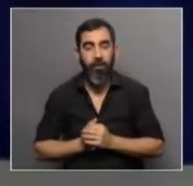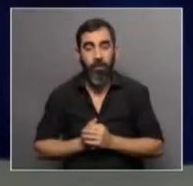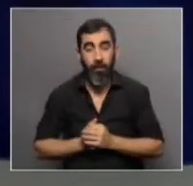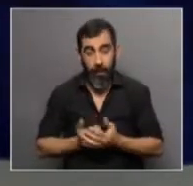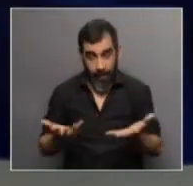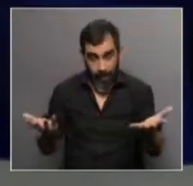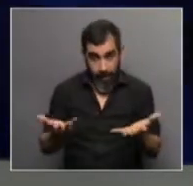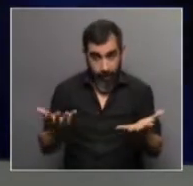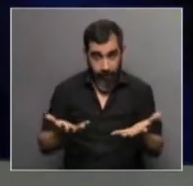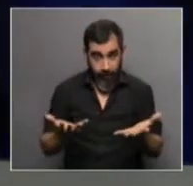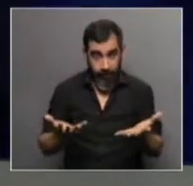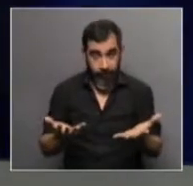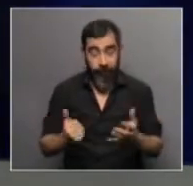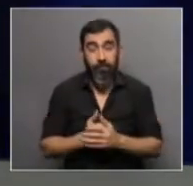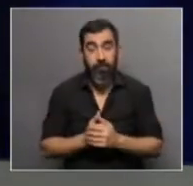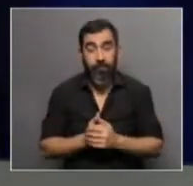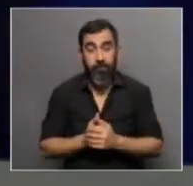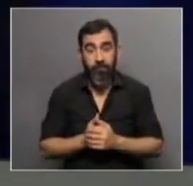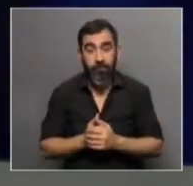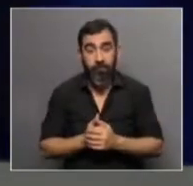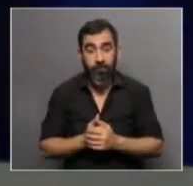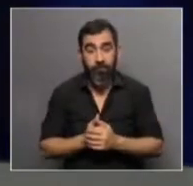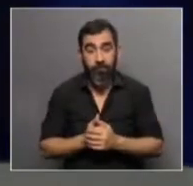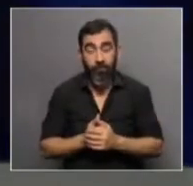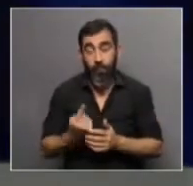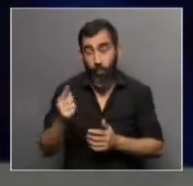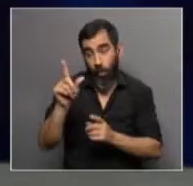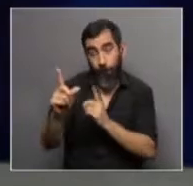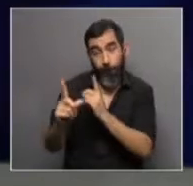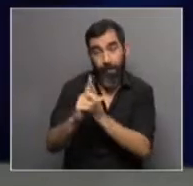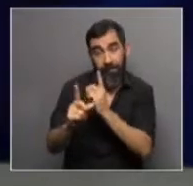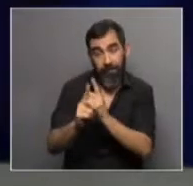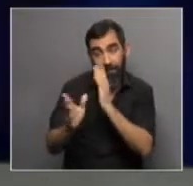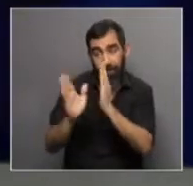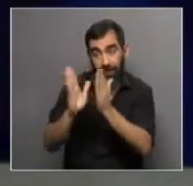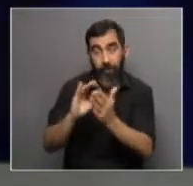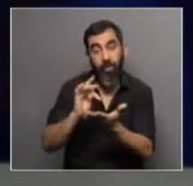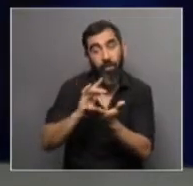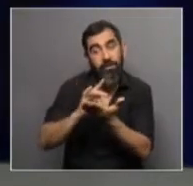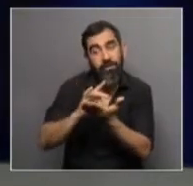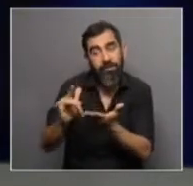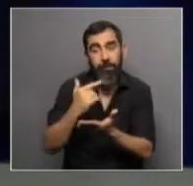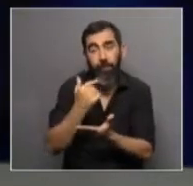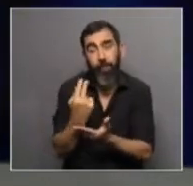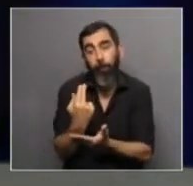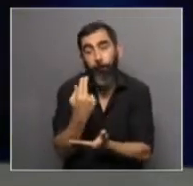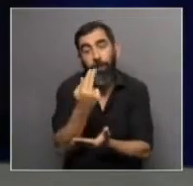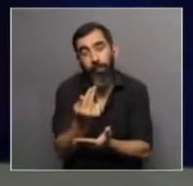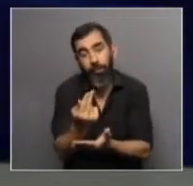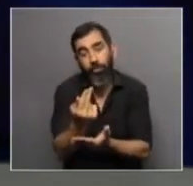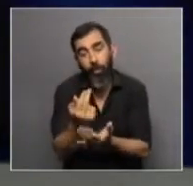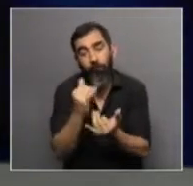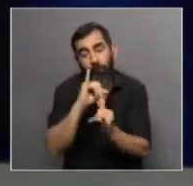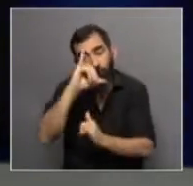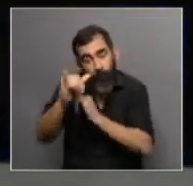Hoy en día, digo, tratar a una paciente sin tener un consentimiento